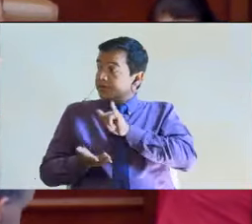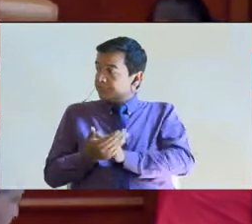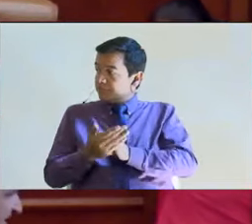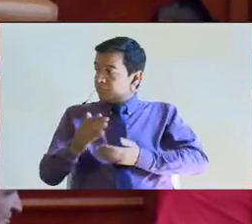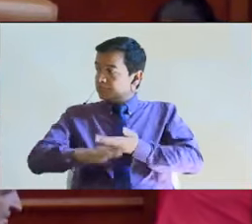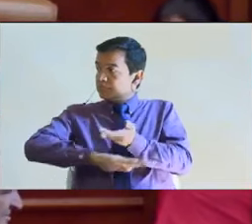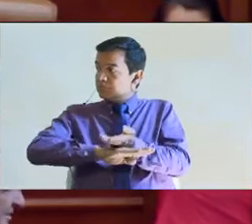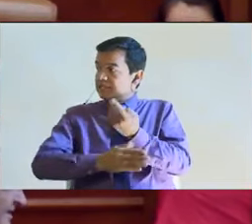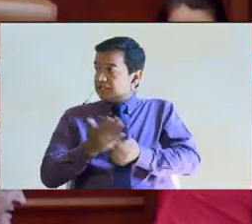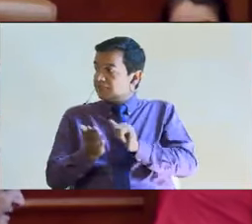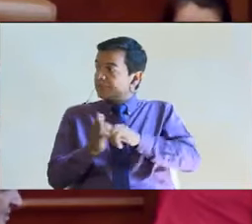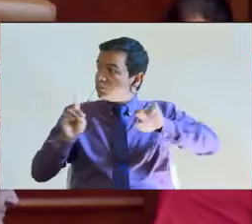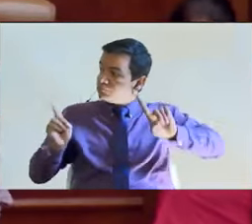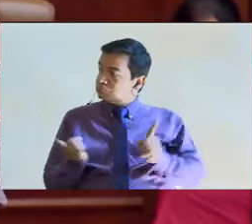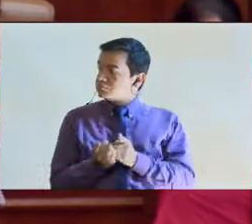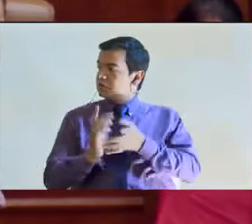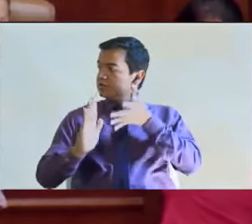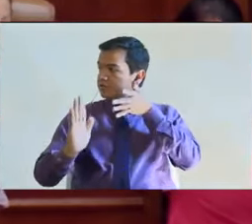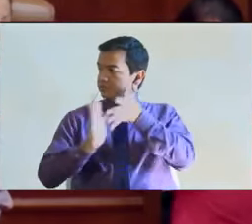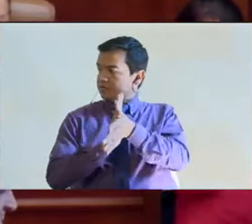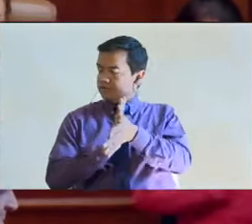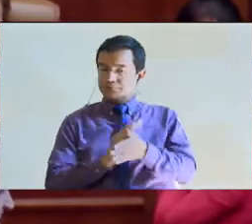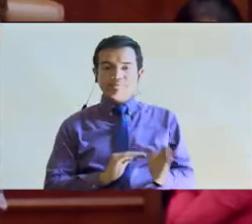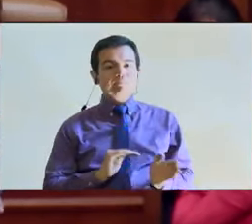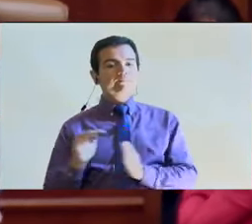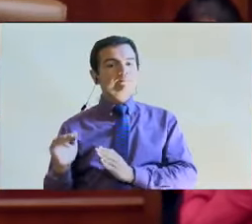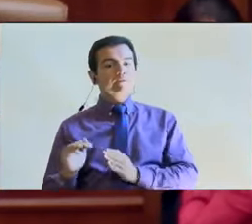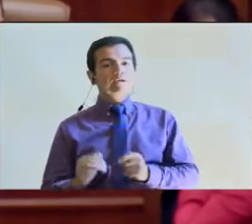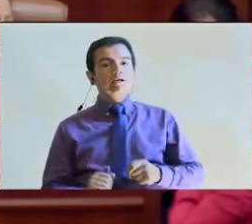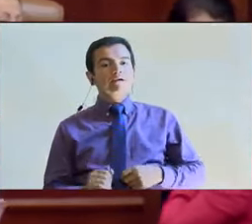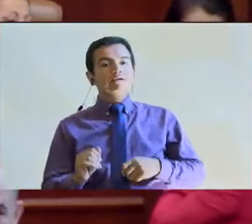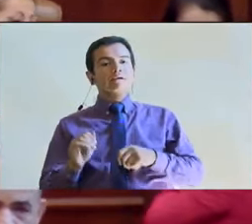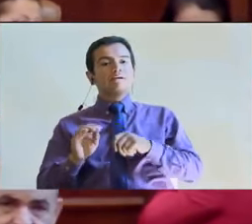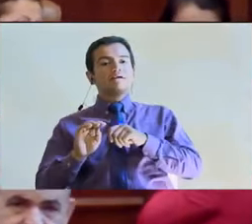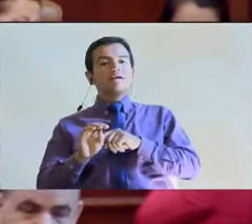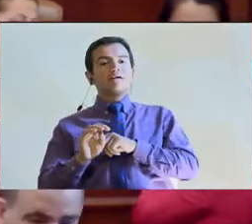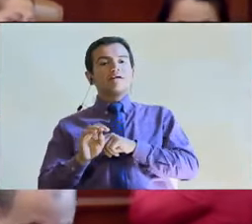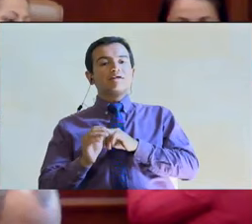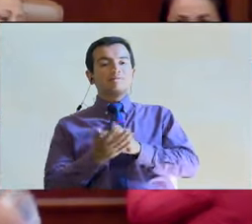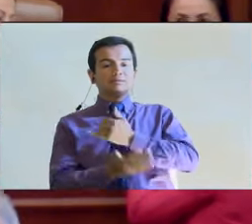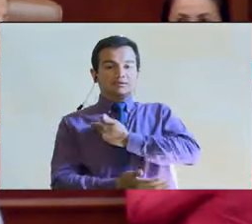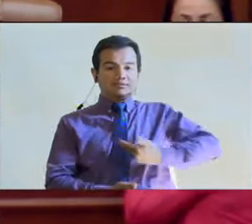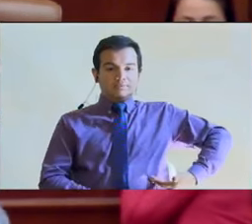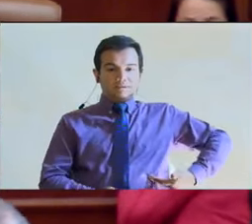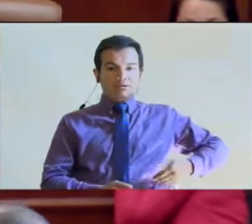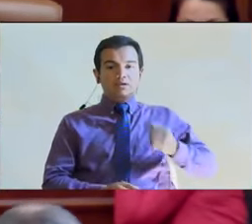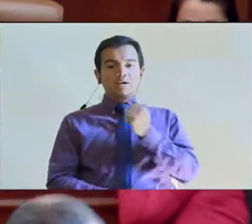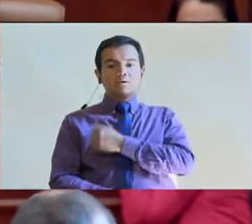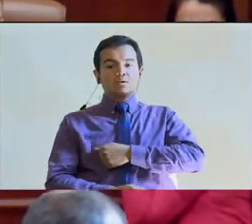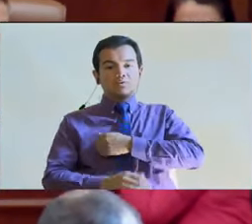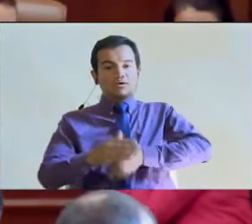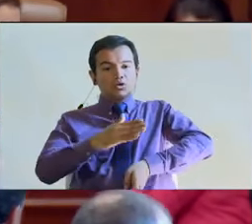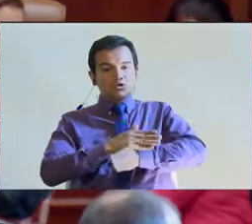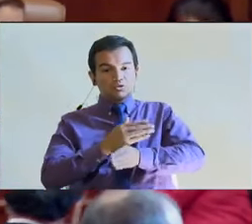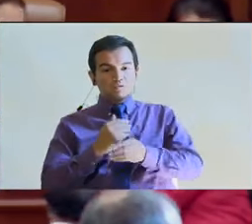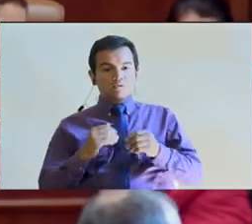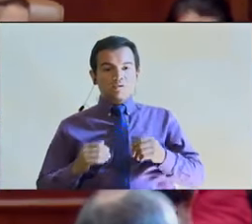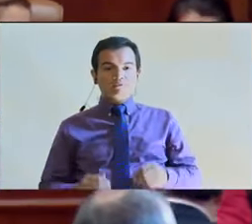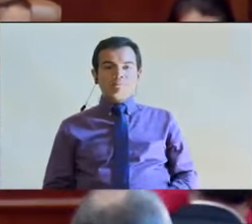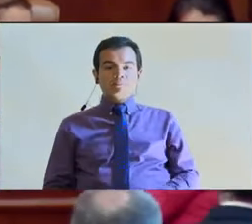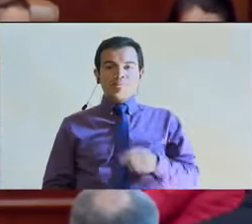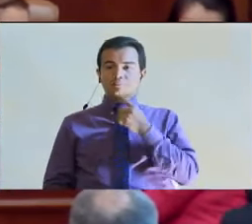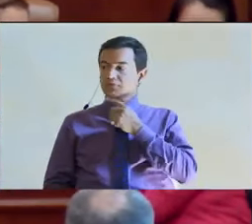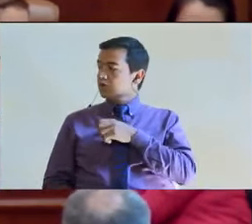con que termina el informe de ponencia señora presidenta se hace necesario declarar la sesión permanente antes de continuar con este quiere la